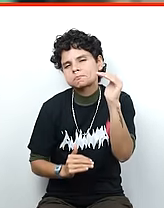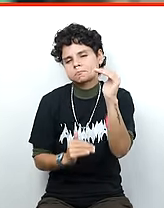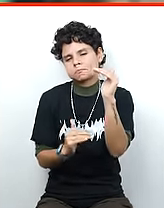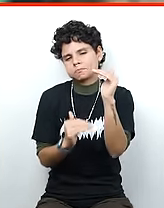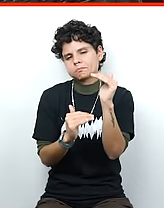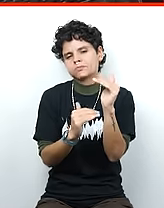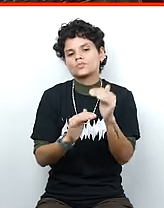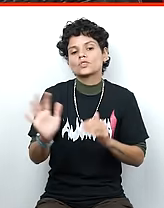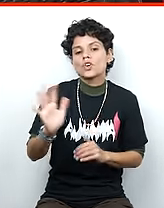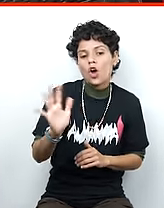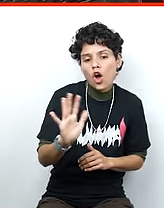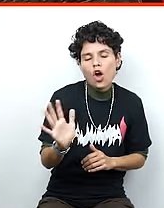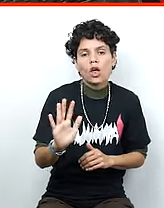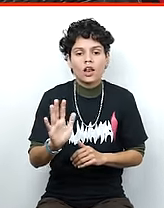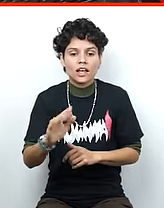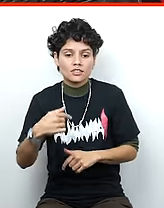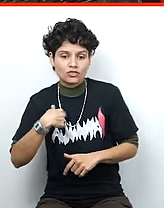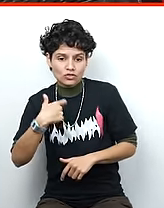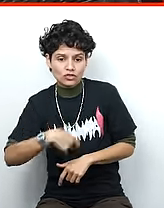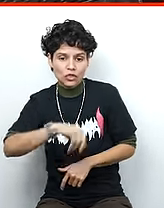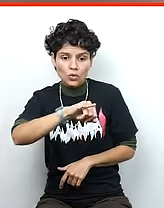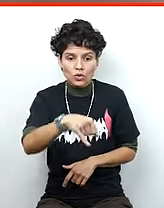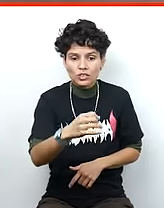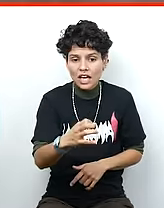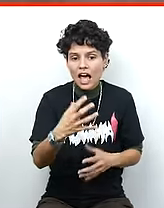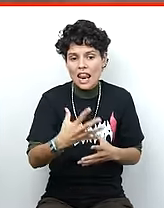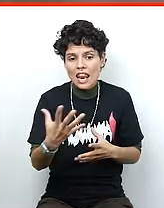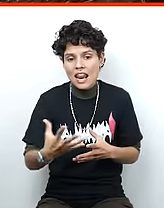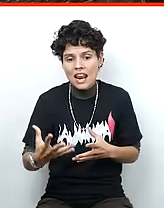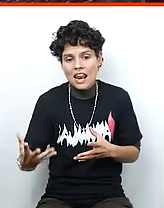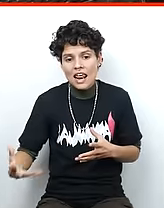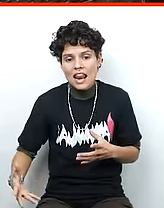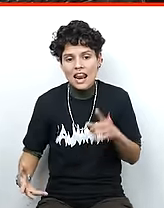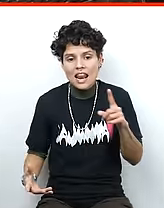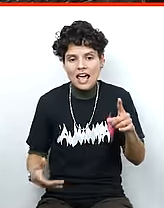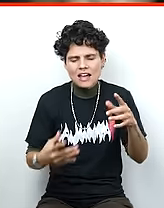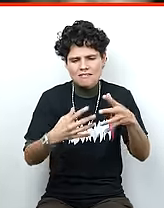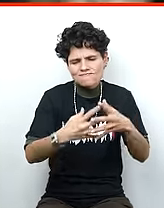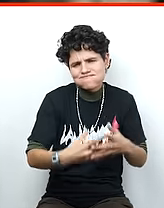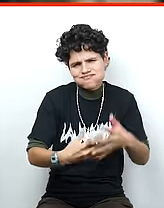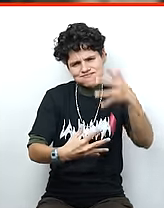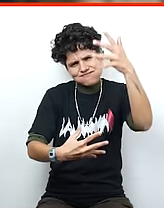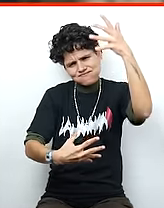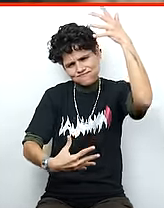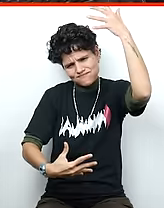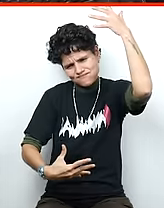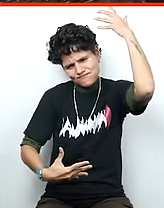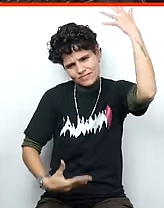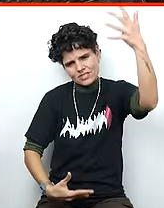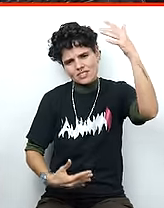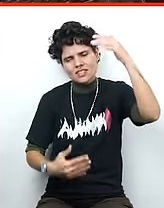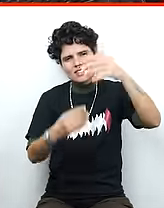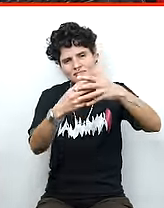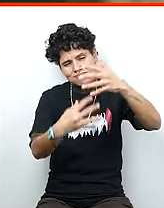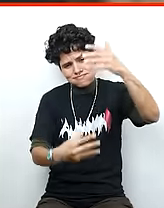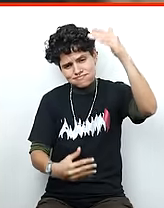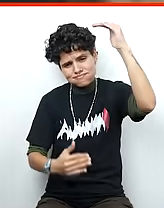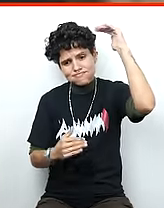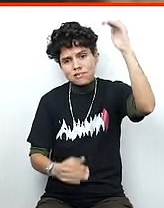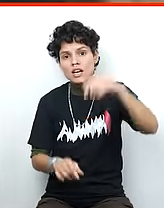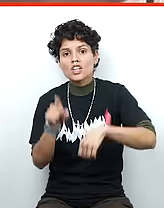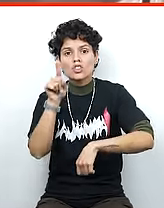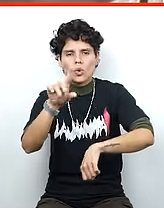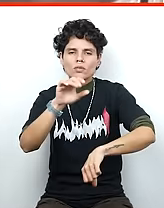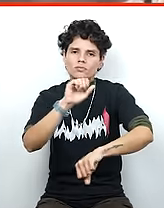37. Hola, Juliano, soy Julio César, sí, de Chile. Sí, me acuerdo. Te escribí el medio chorizo, weón. Sí, me acuerdo, César. ¿Tú